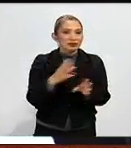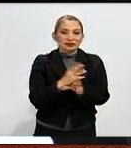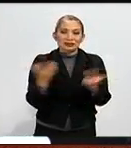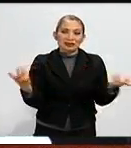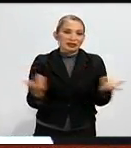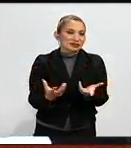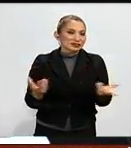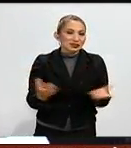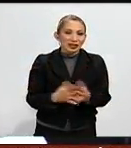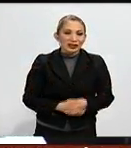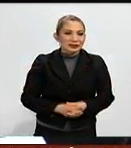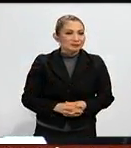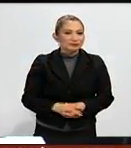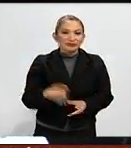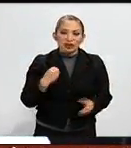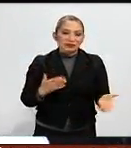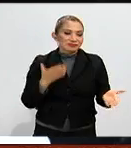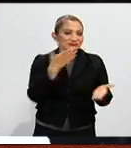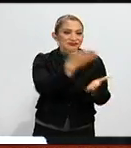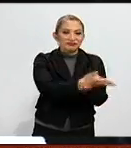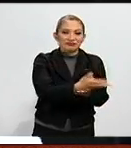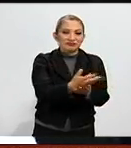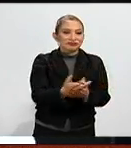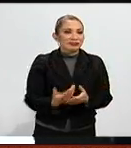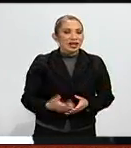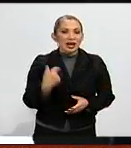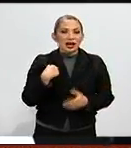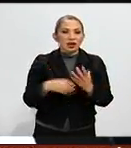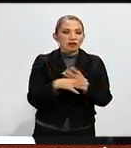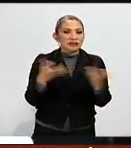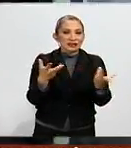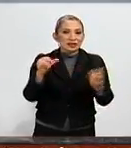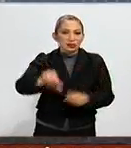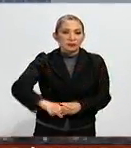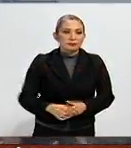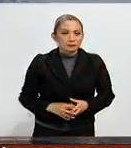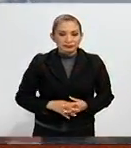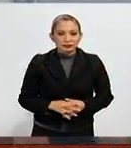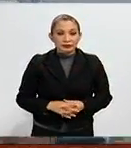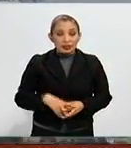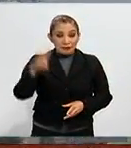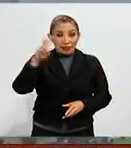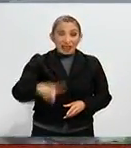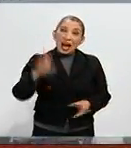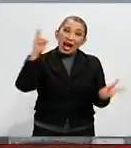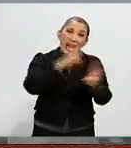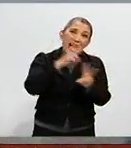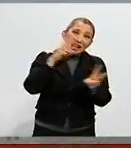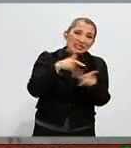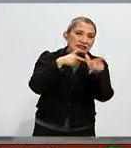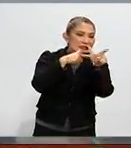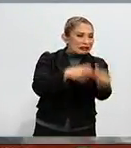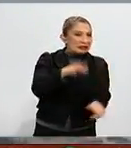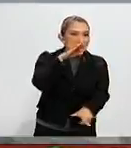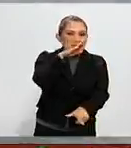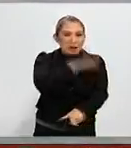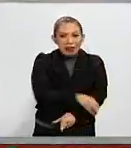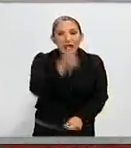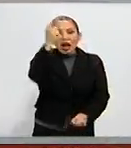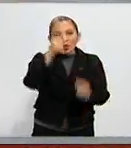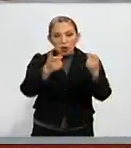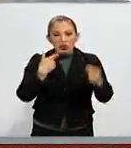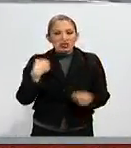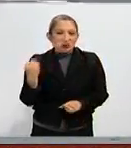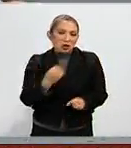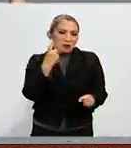y no llegué ahora sí a las cosas que tenía que hacer. Si bien la calidad del aire seguía siendo mala, varios se